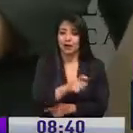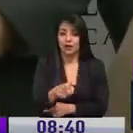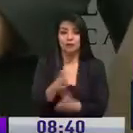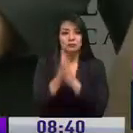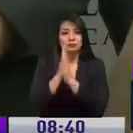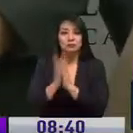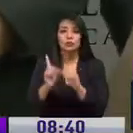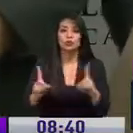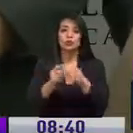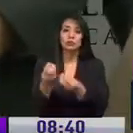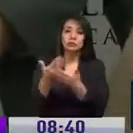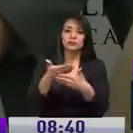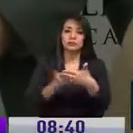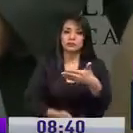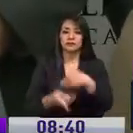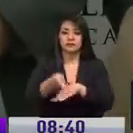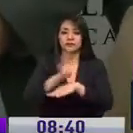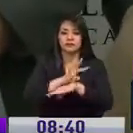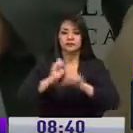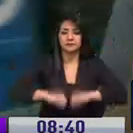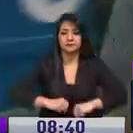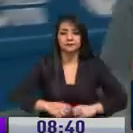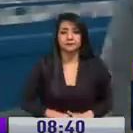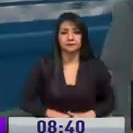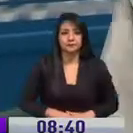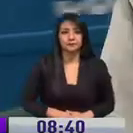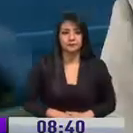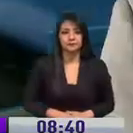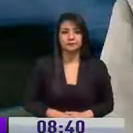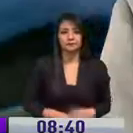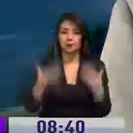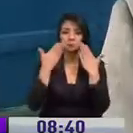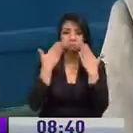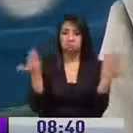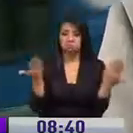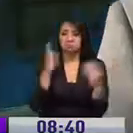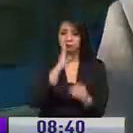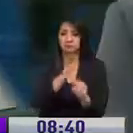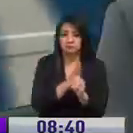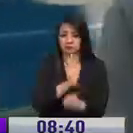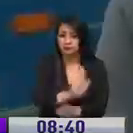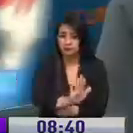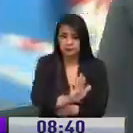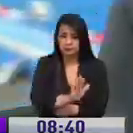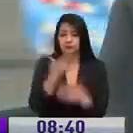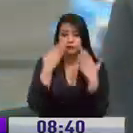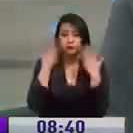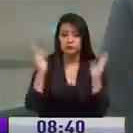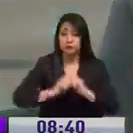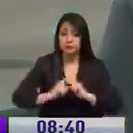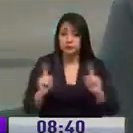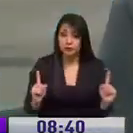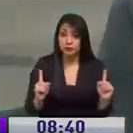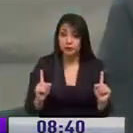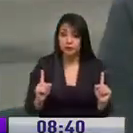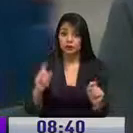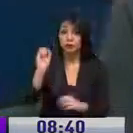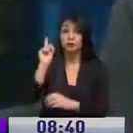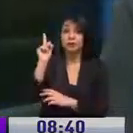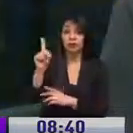desclasificación de los documentos en la Asamblea Nacional. Bueno, desconocemos cuál es la intencionalidad. Básicamente la opinión